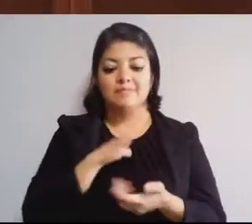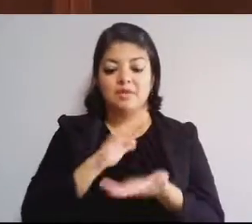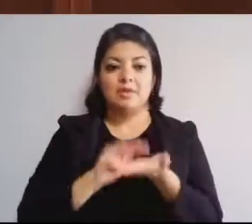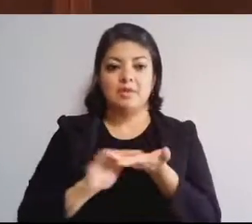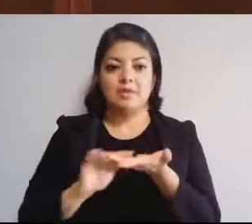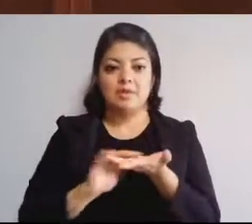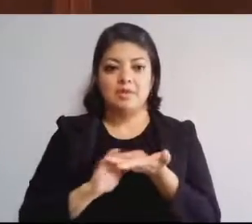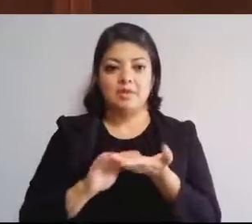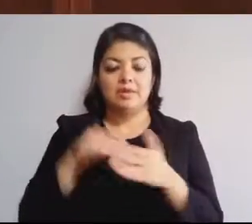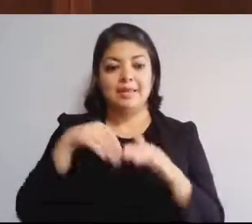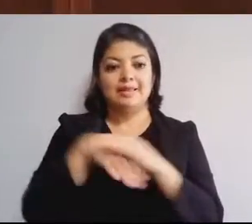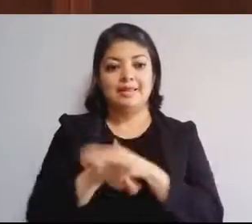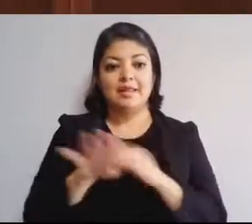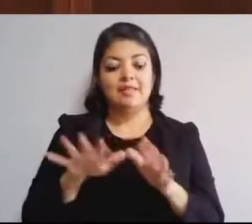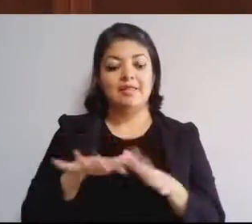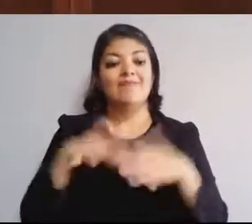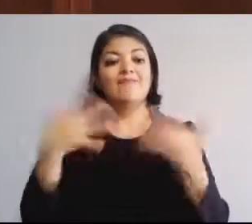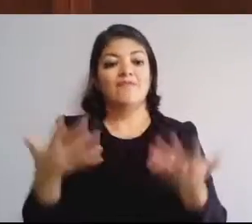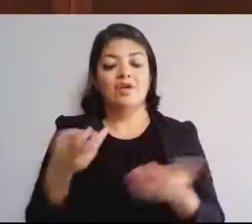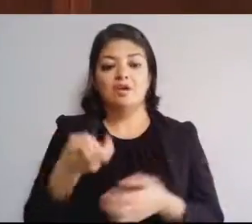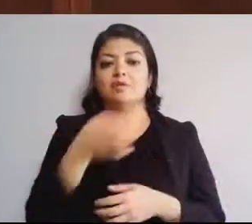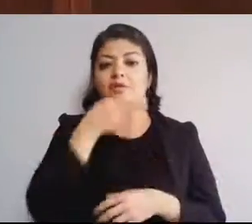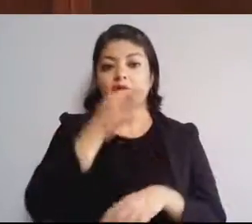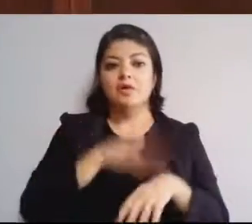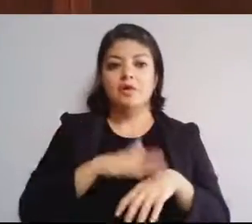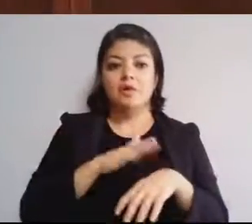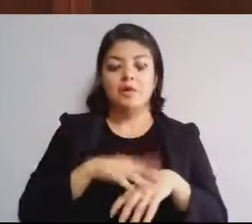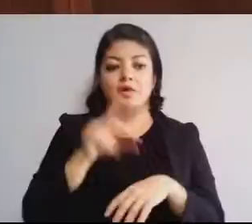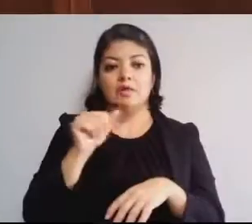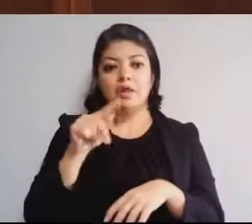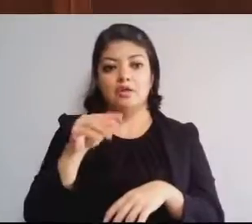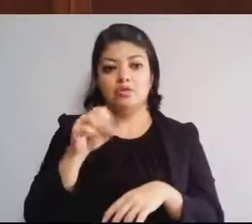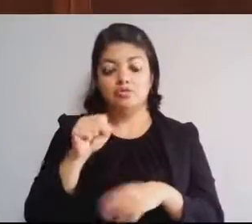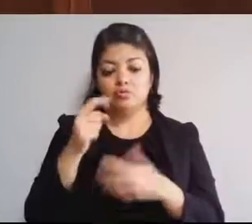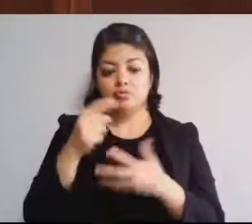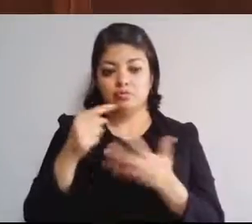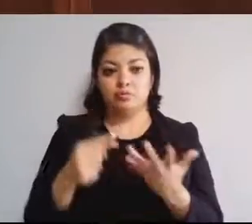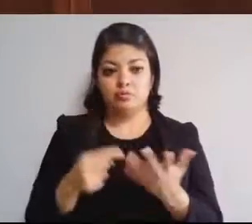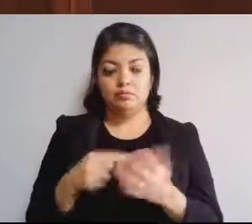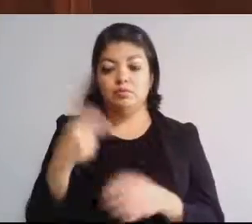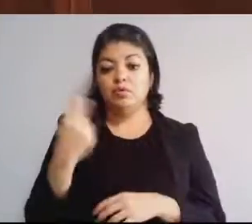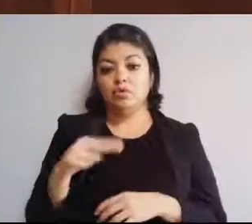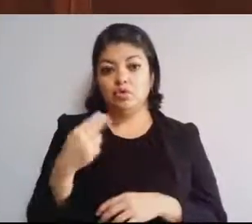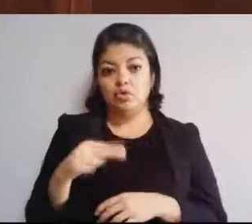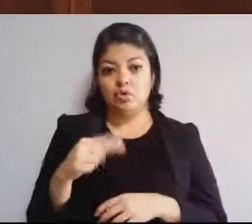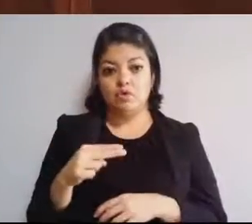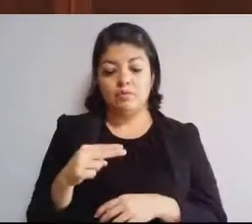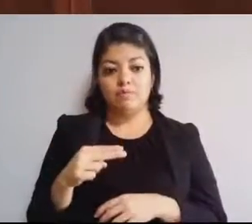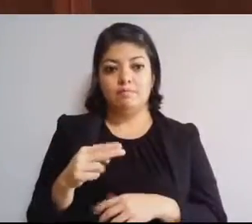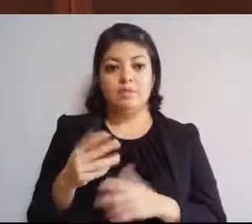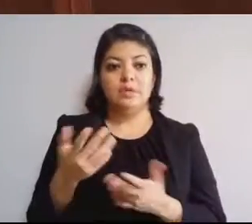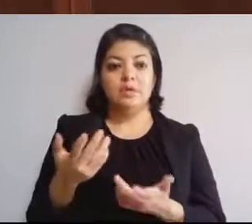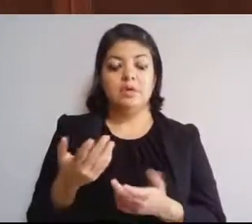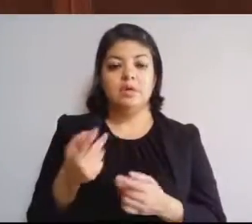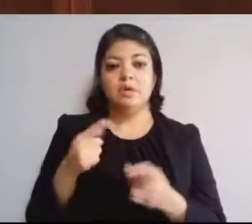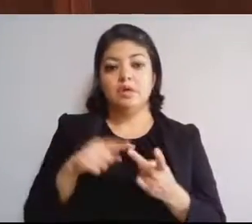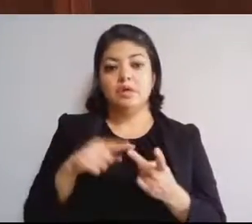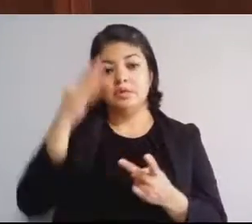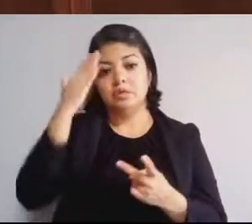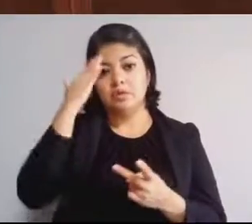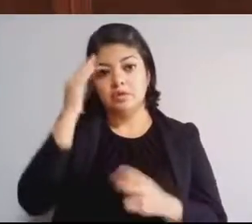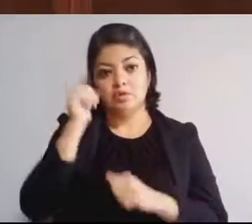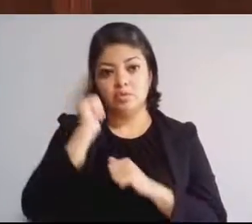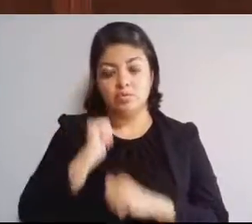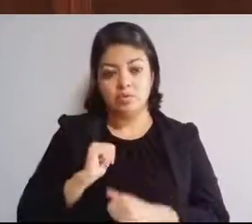la entrada exterior, en donde se mencionen los datos siguientes: nombre de la dependencia, titular en